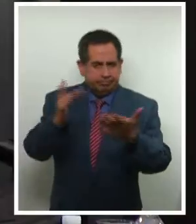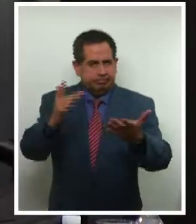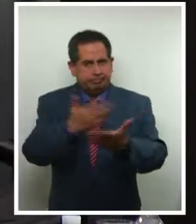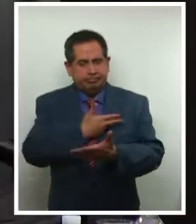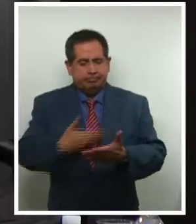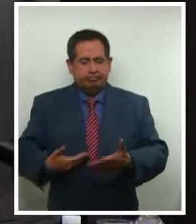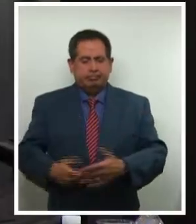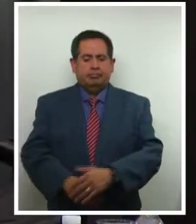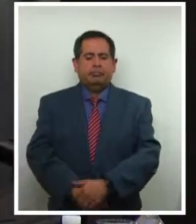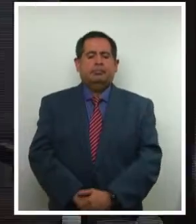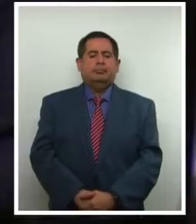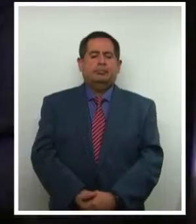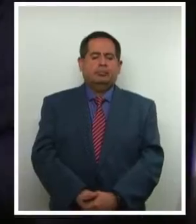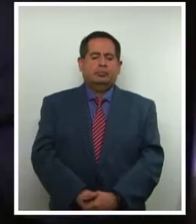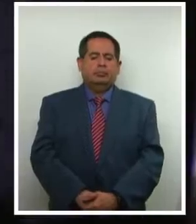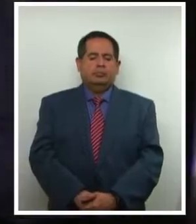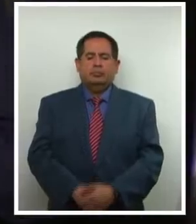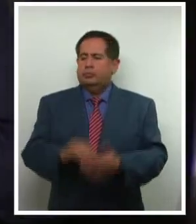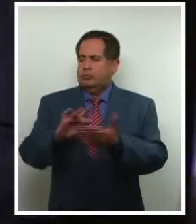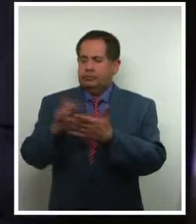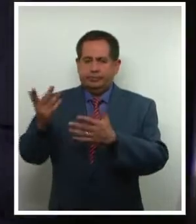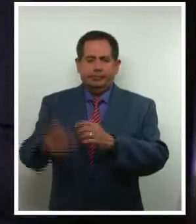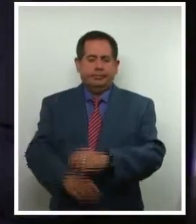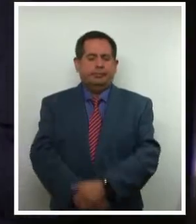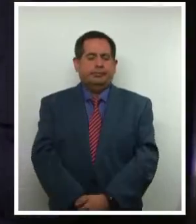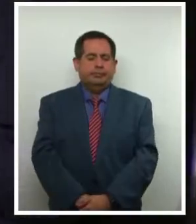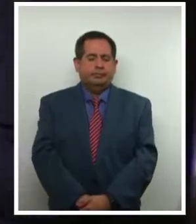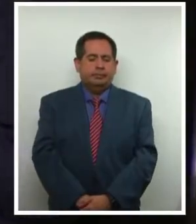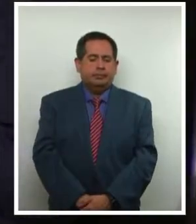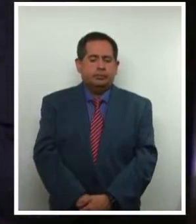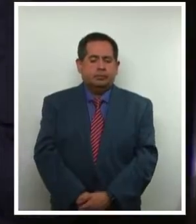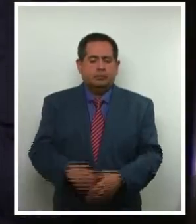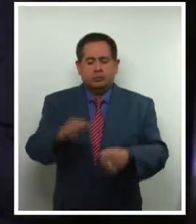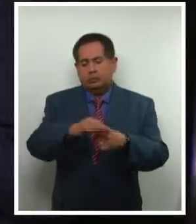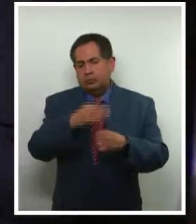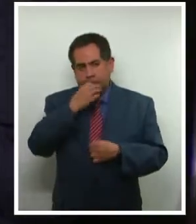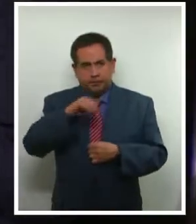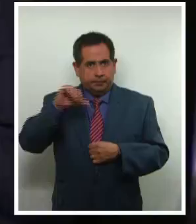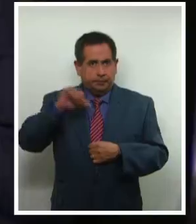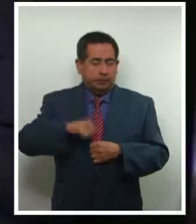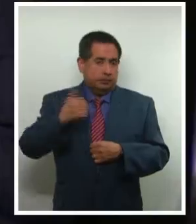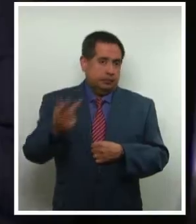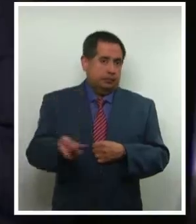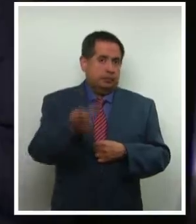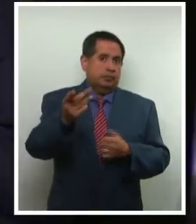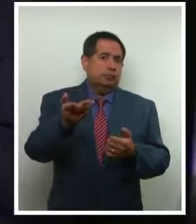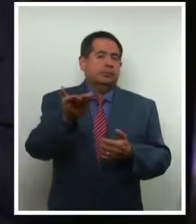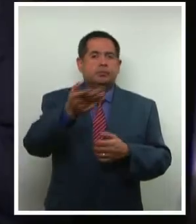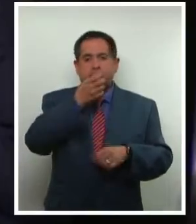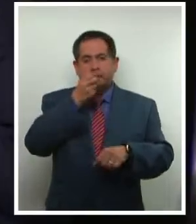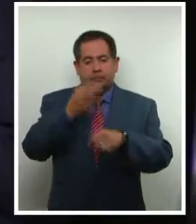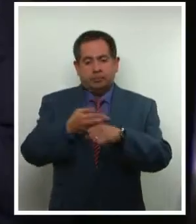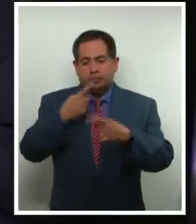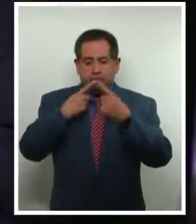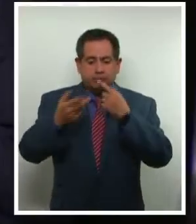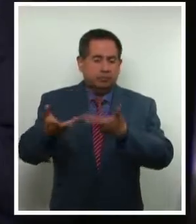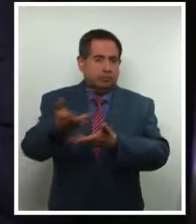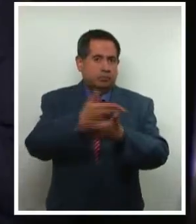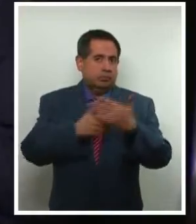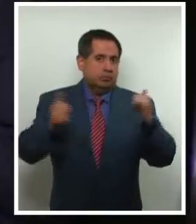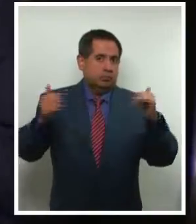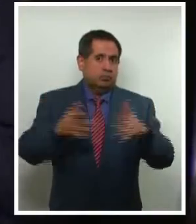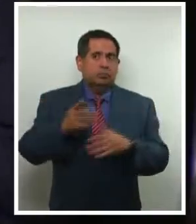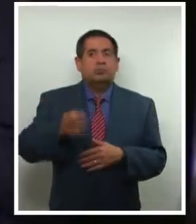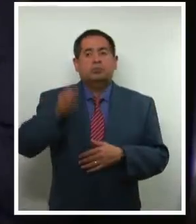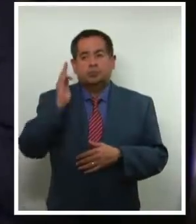presidente. Gracias a la mesa. Diputado G. Lista, muchas gracias. En votación económica, solicito a la Secretaría consulte a la Asamblea